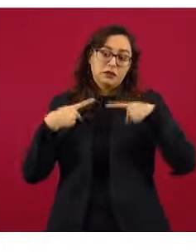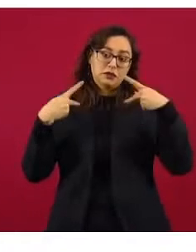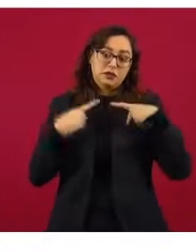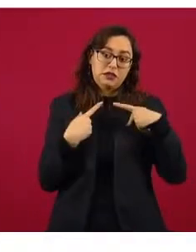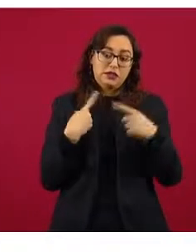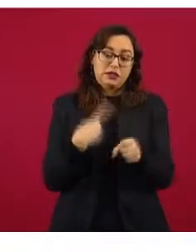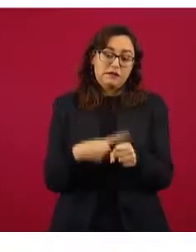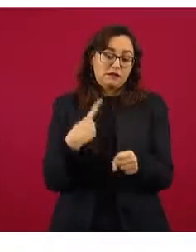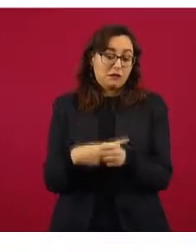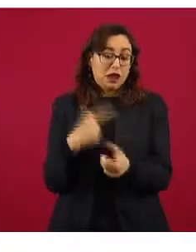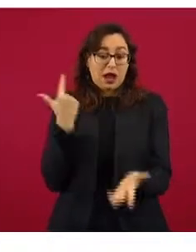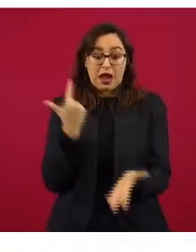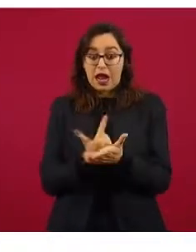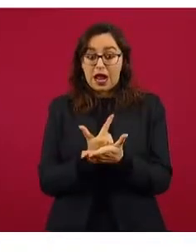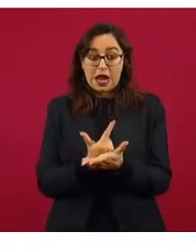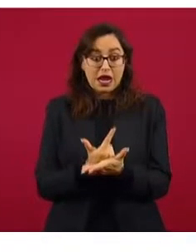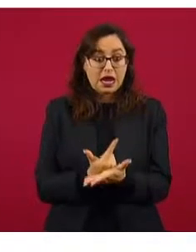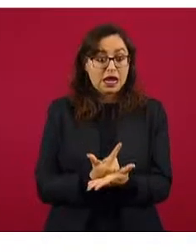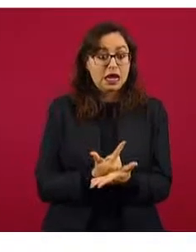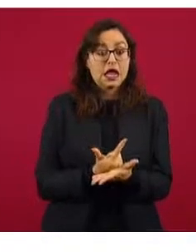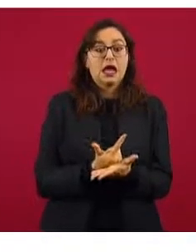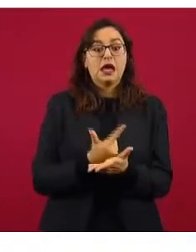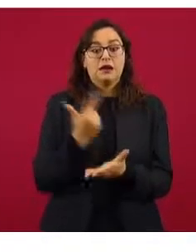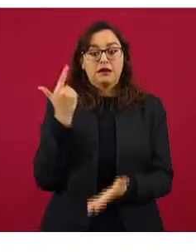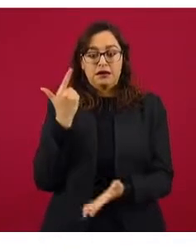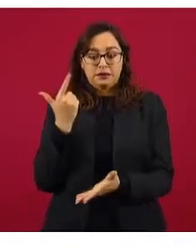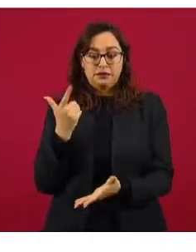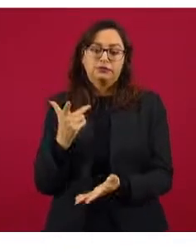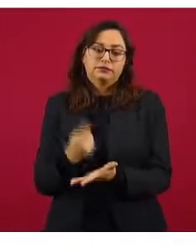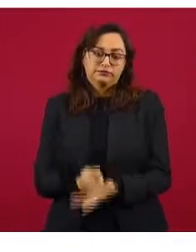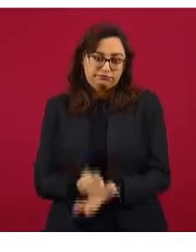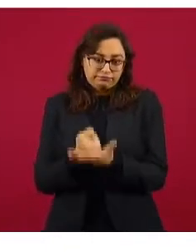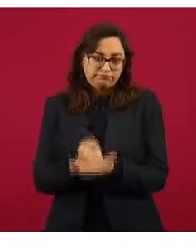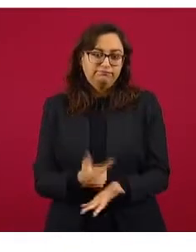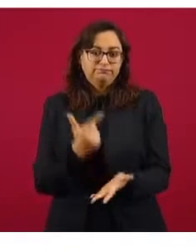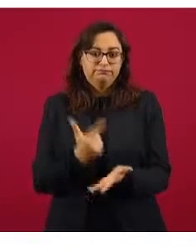enfermas. Es un tanto el análogo de las terapias intensivas y